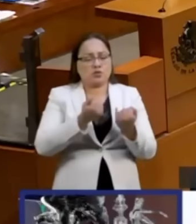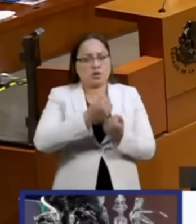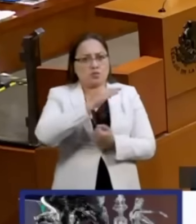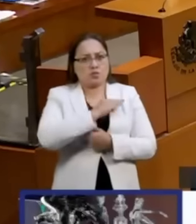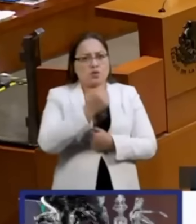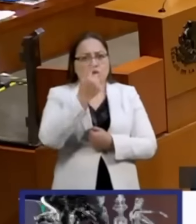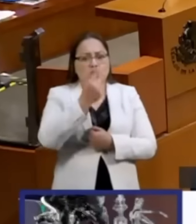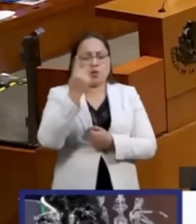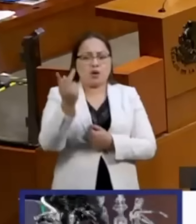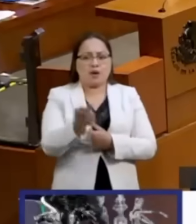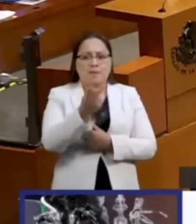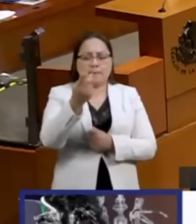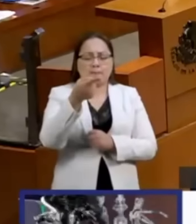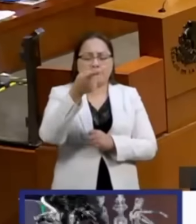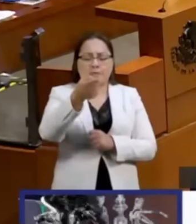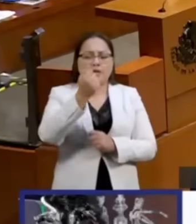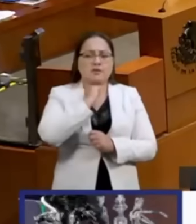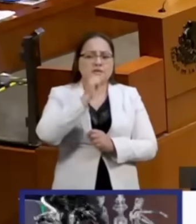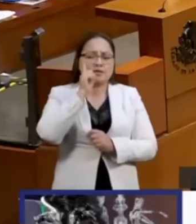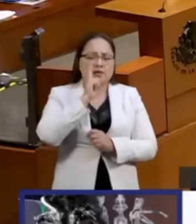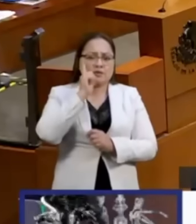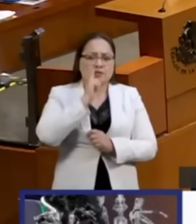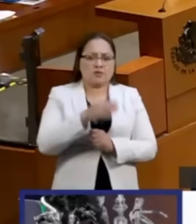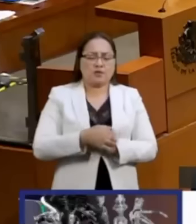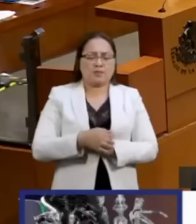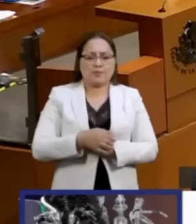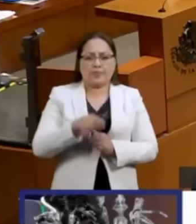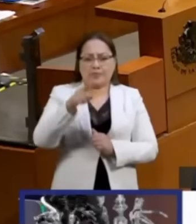permite hacer una pregunta a la oradora, si la